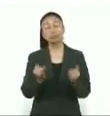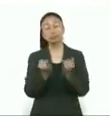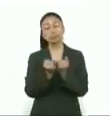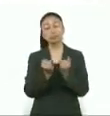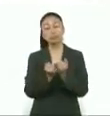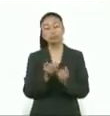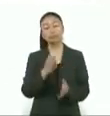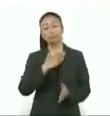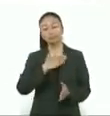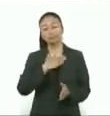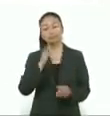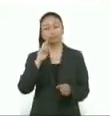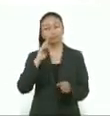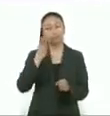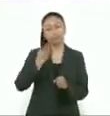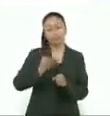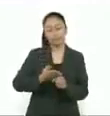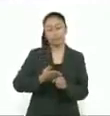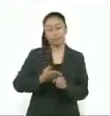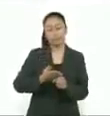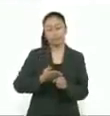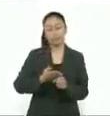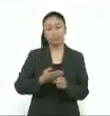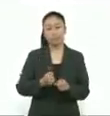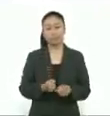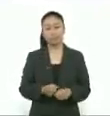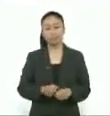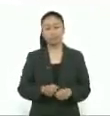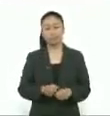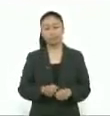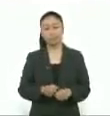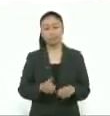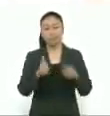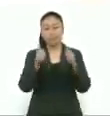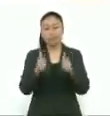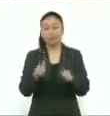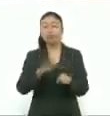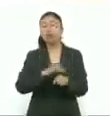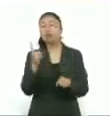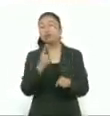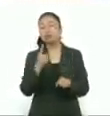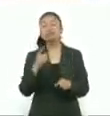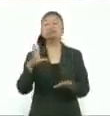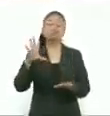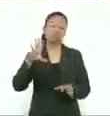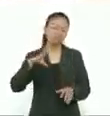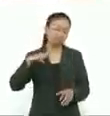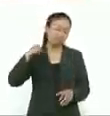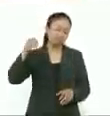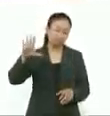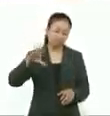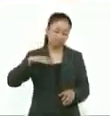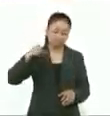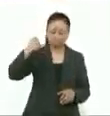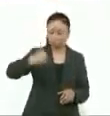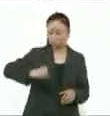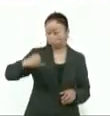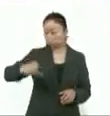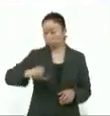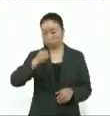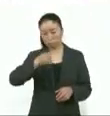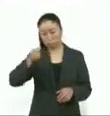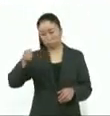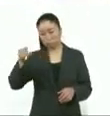responsabilidad, saber que quienes aquí estamos, claro que estamos por perseverancia y esfuerzos individuales y de